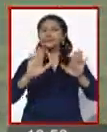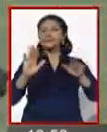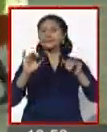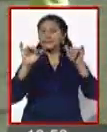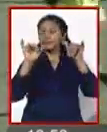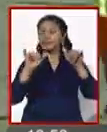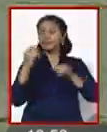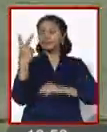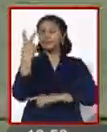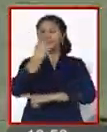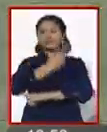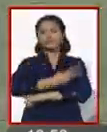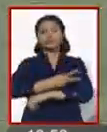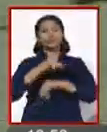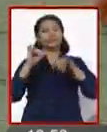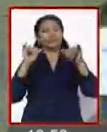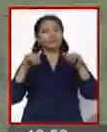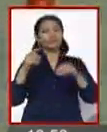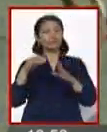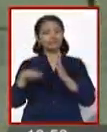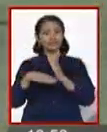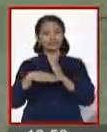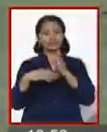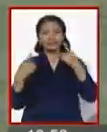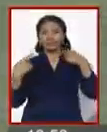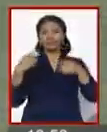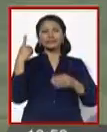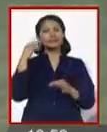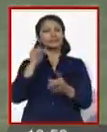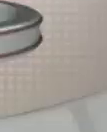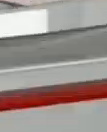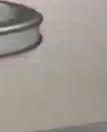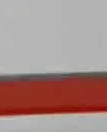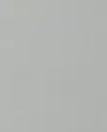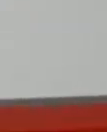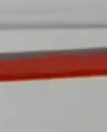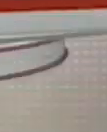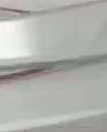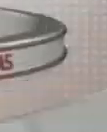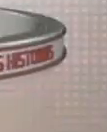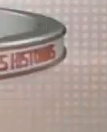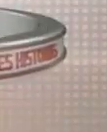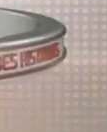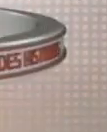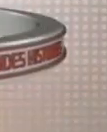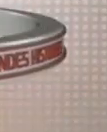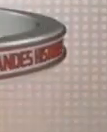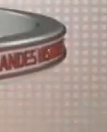y estará con 2 días de anticipación para el partido con Santa Fe.